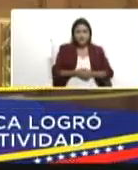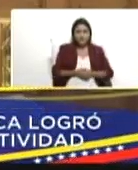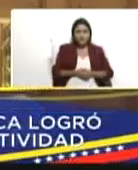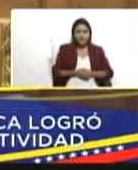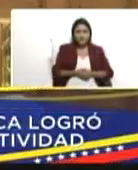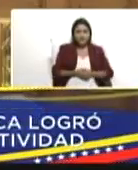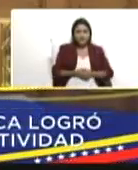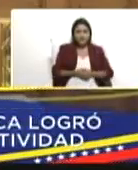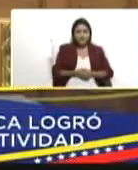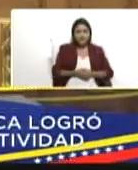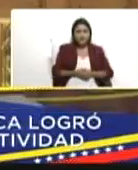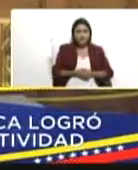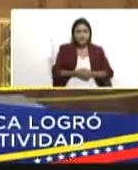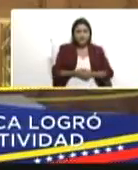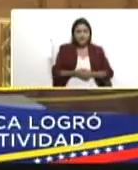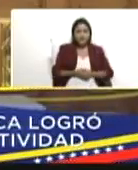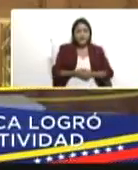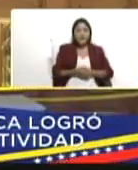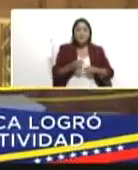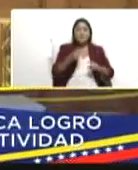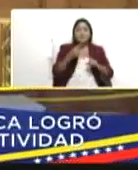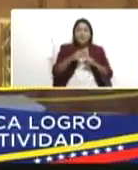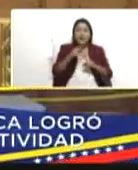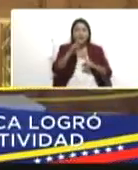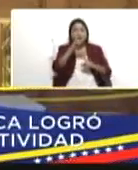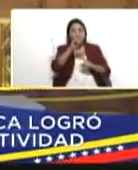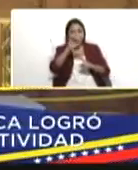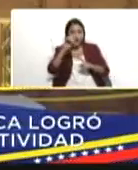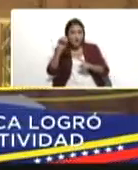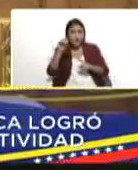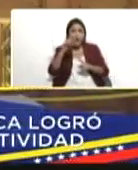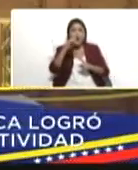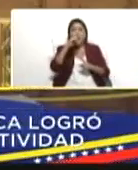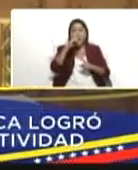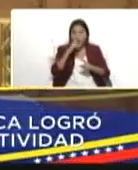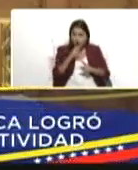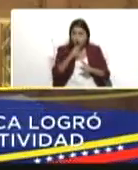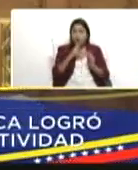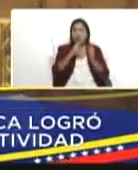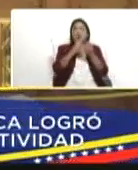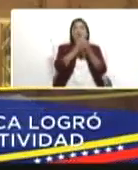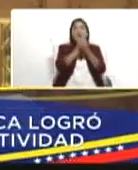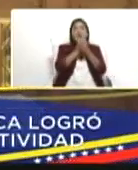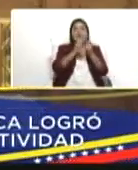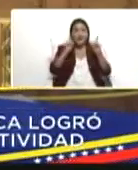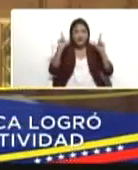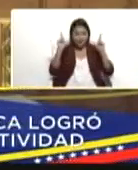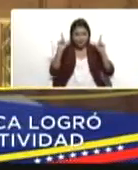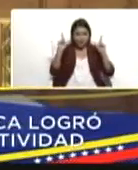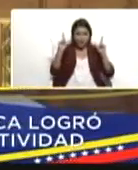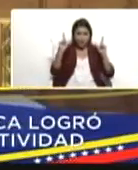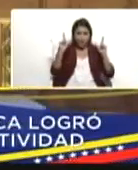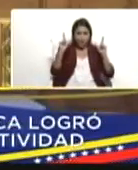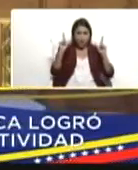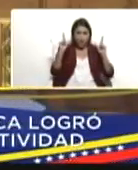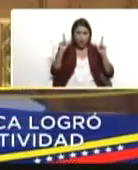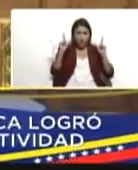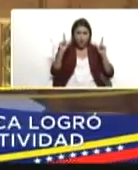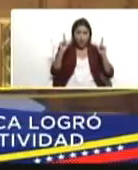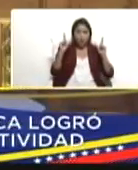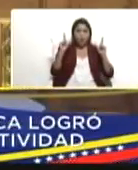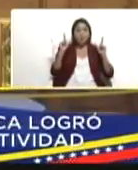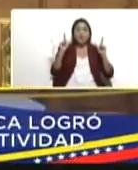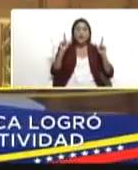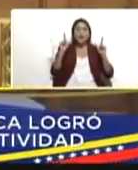país y los 200 años de la liberación de Puerto cabello